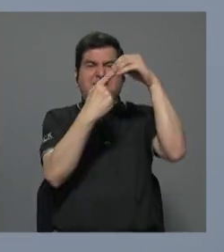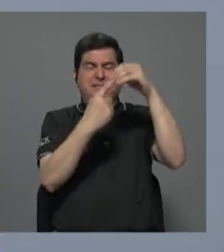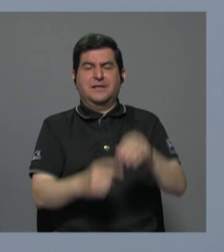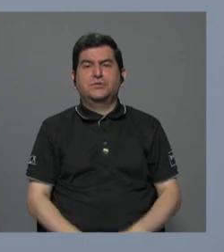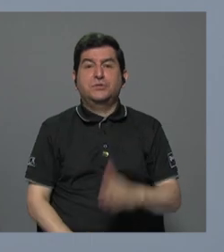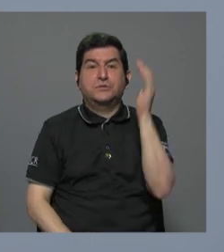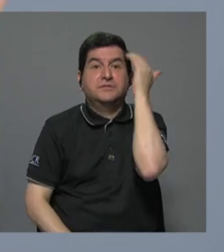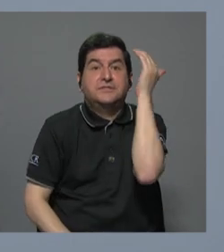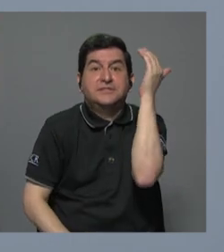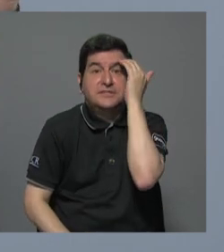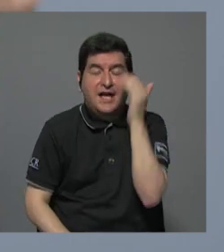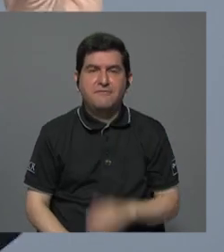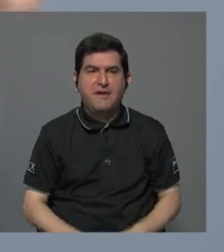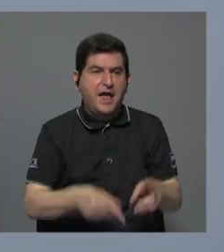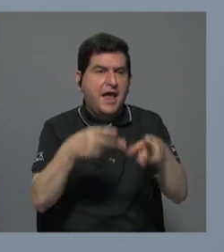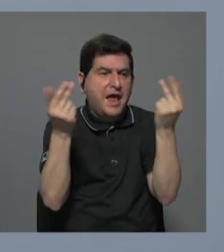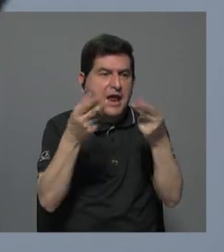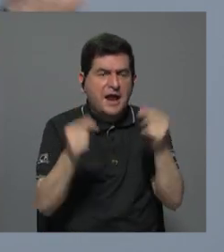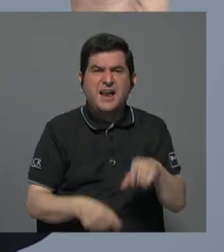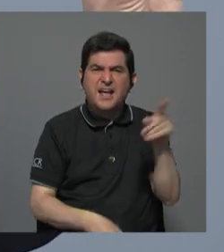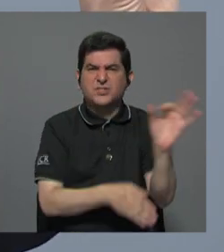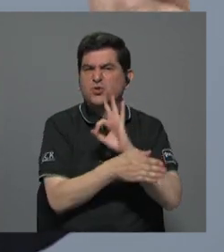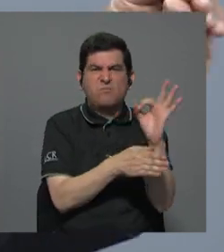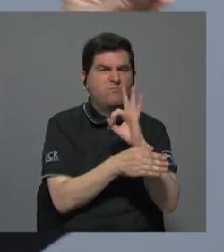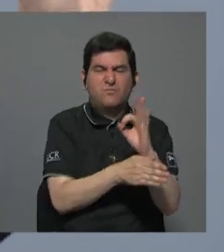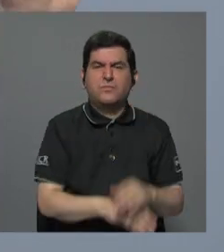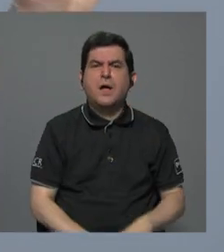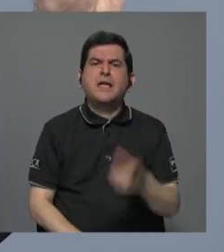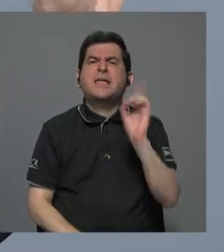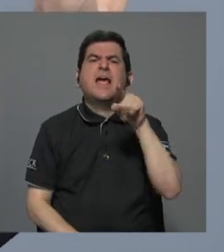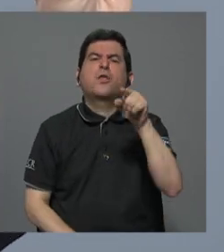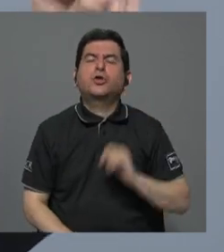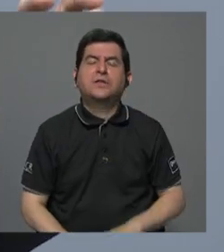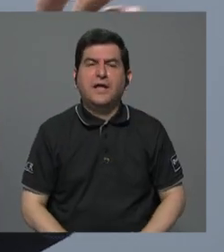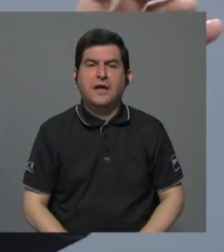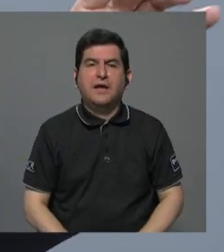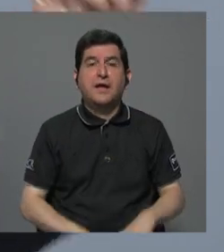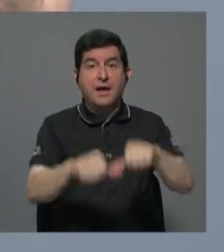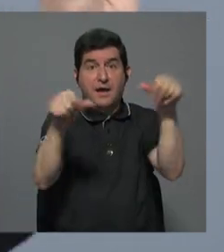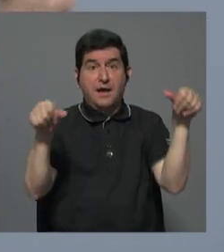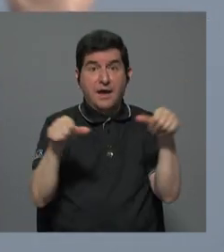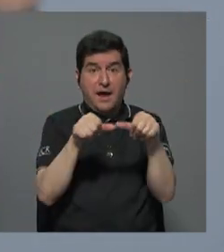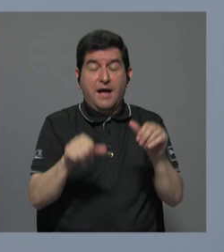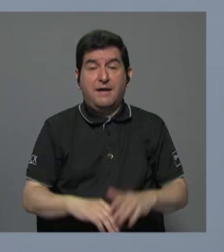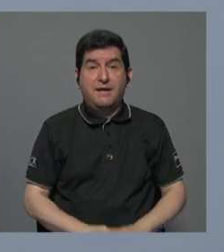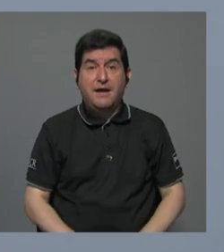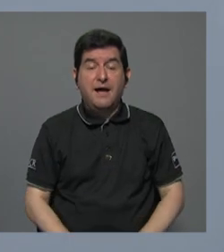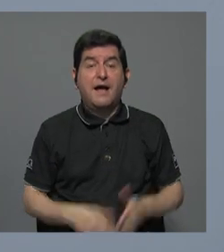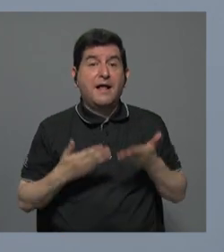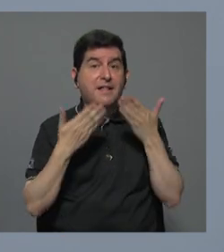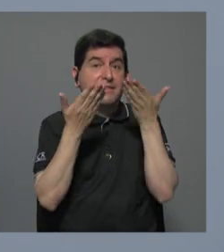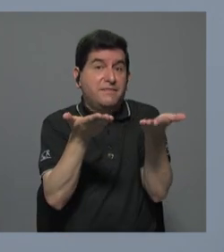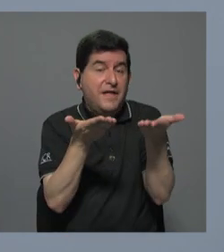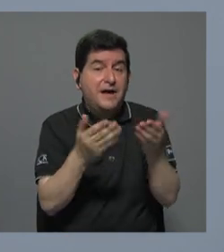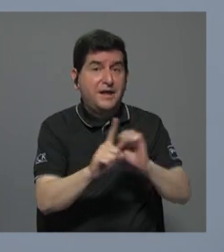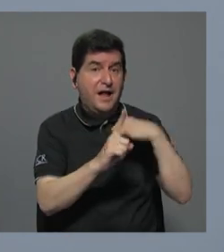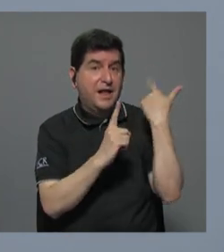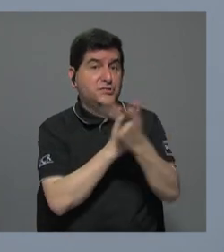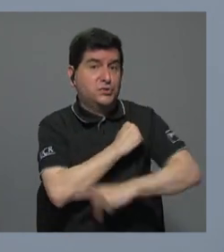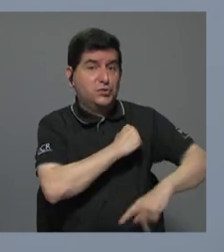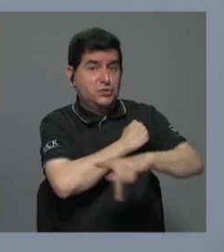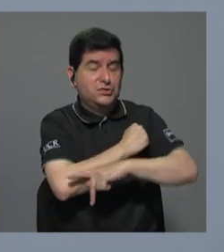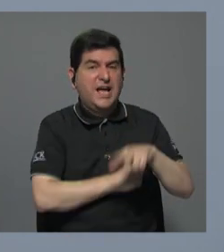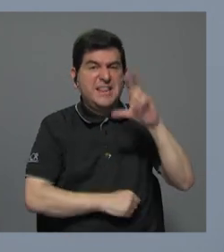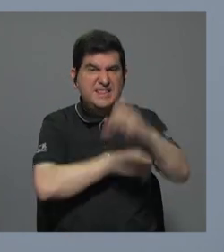tenemos que saber dónde el gasto está siendo ineficiente donde la ineficiencia del sector cuando nosotros le entregamos al sector social de este país